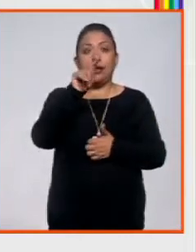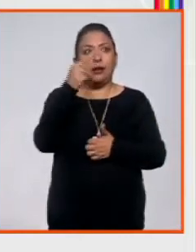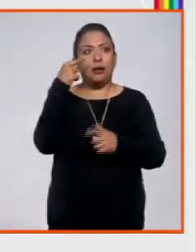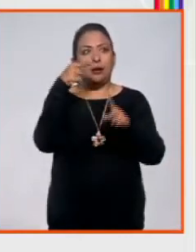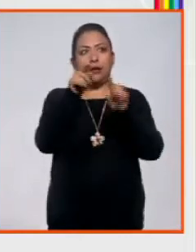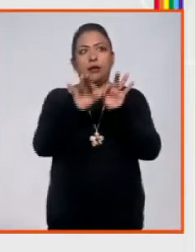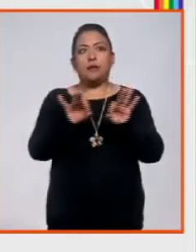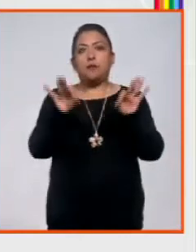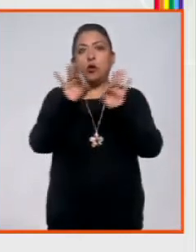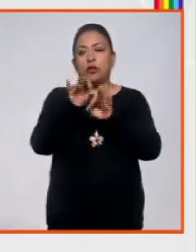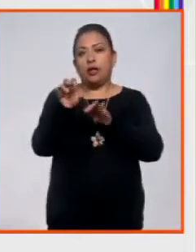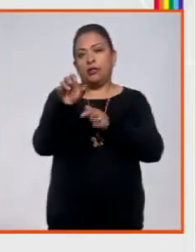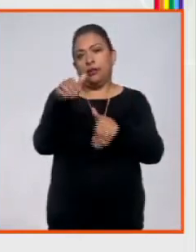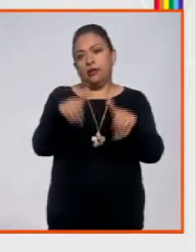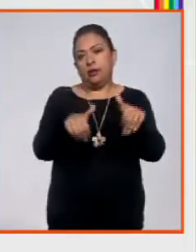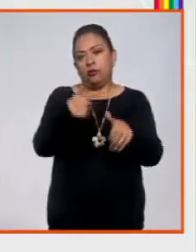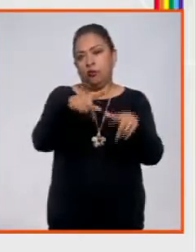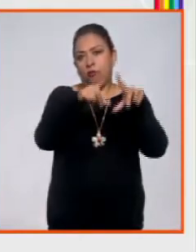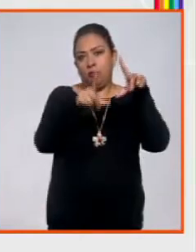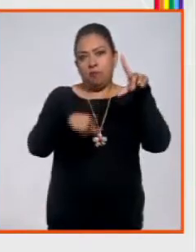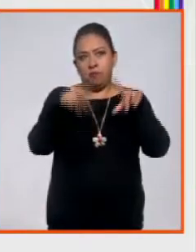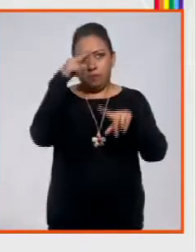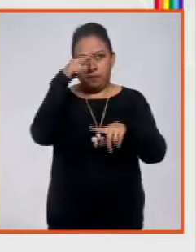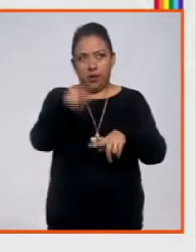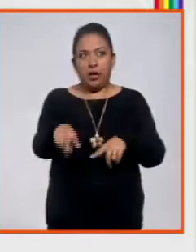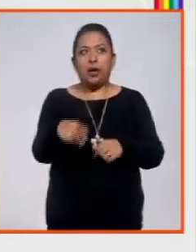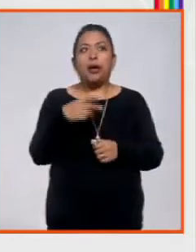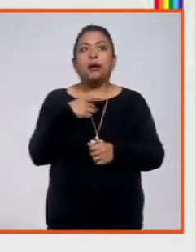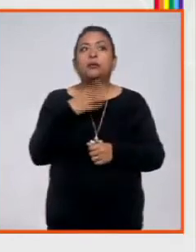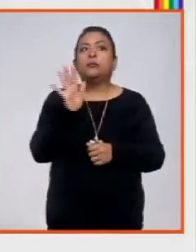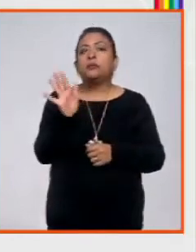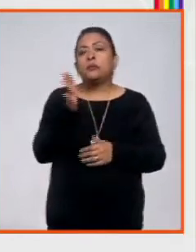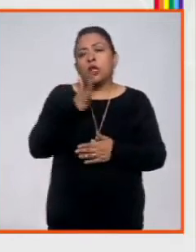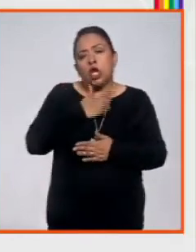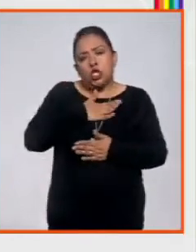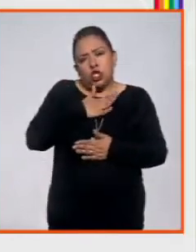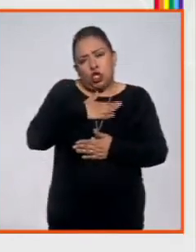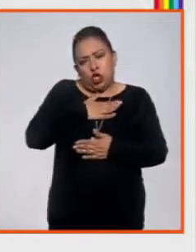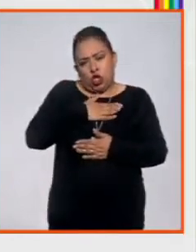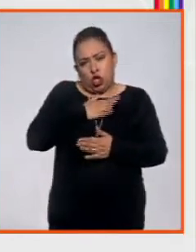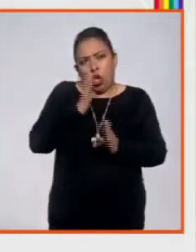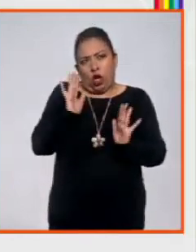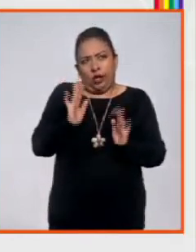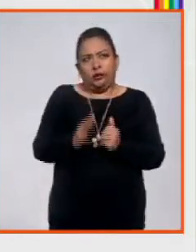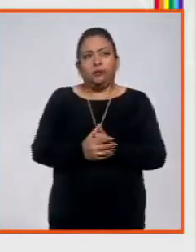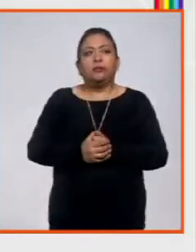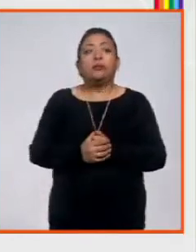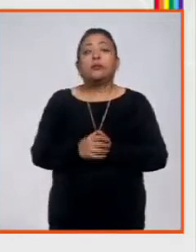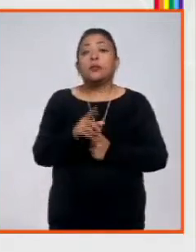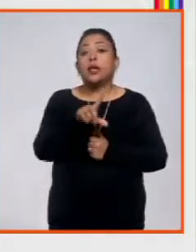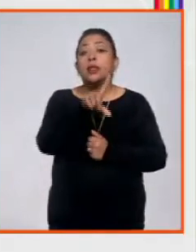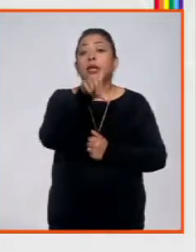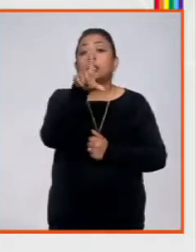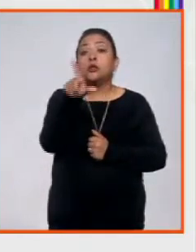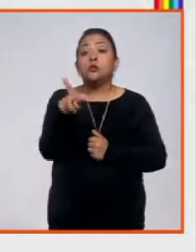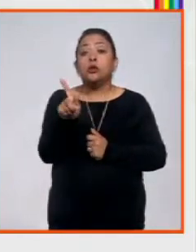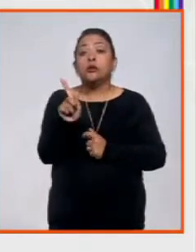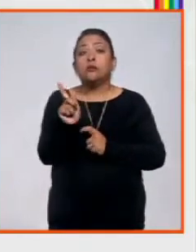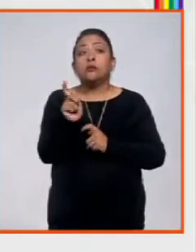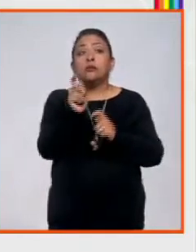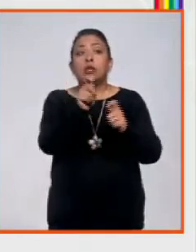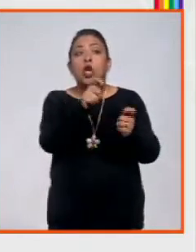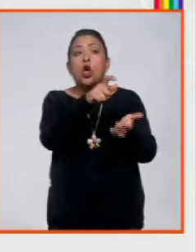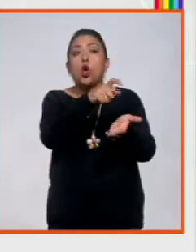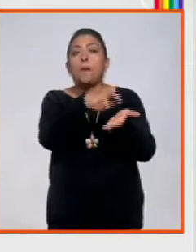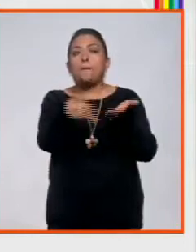escena en nuestro país ese se lo hice yo por mi cuenta y después lo tomo lo